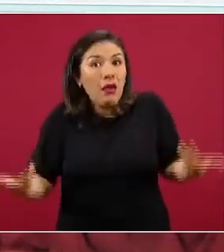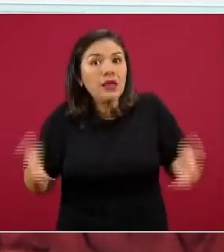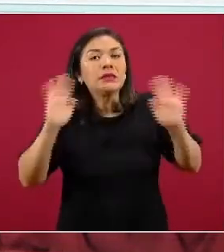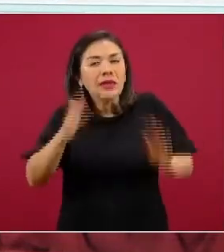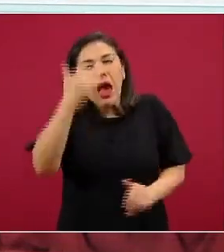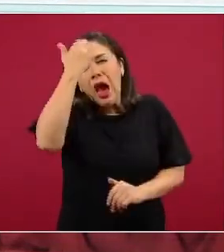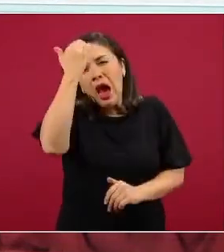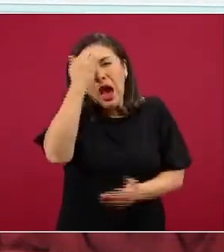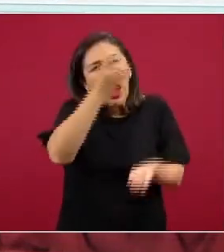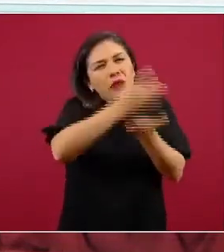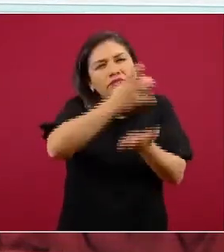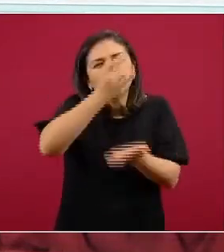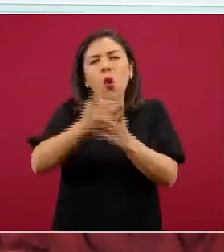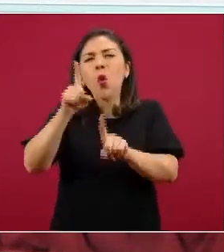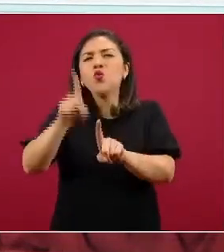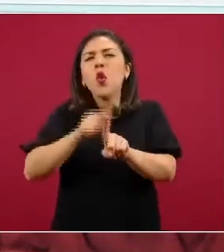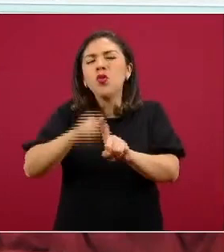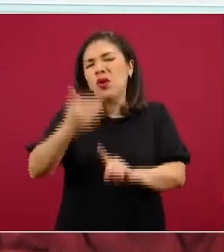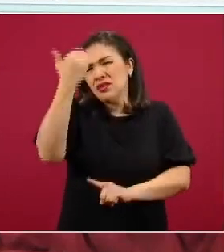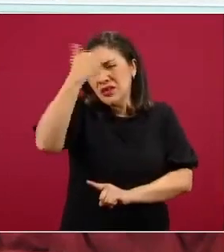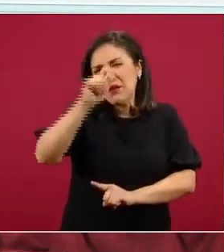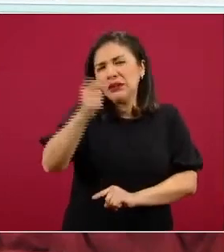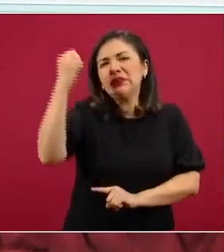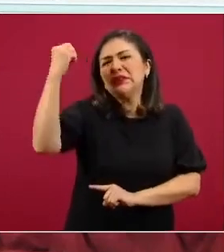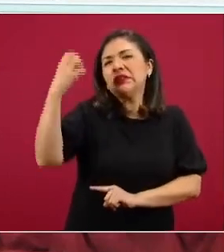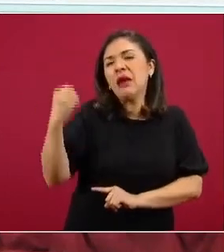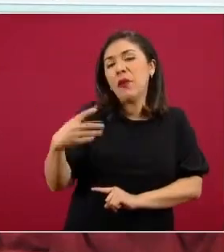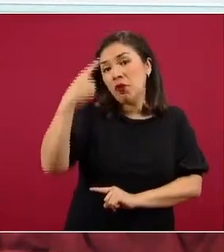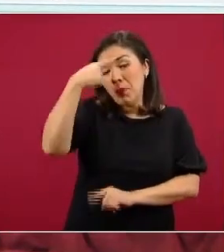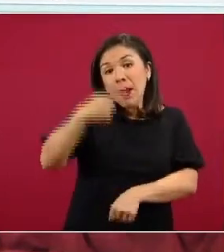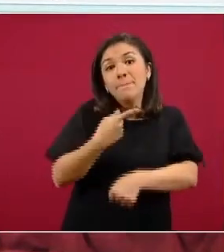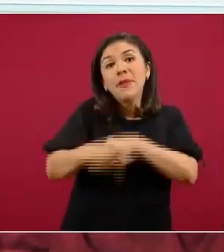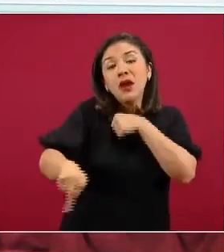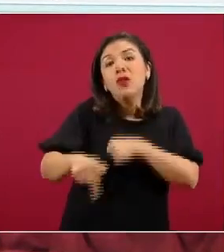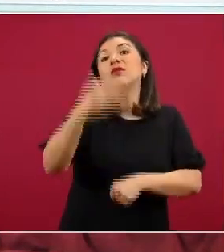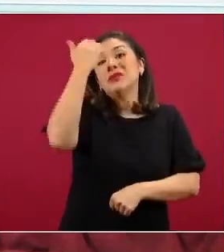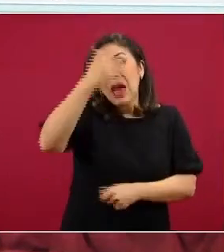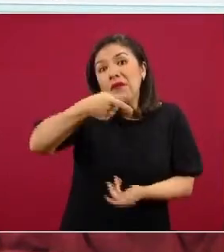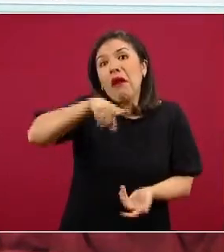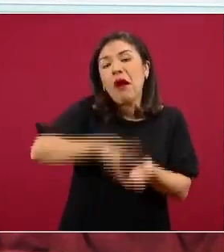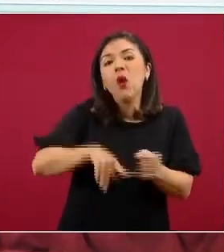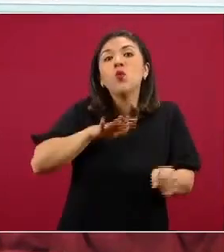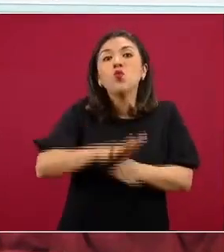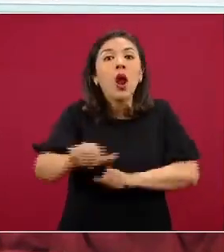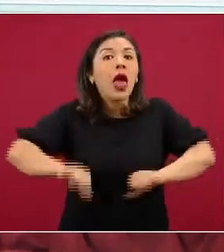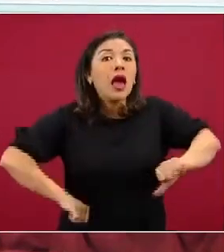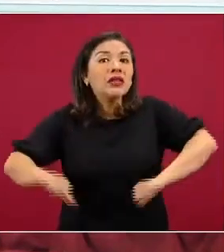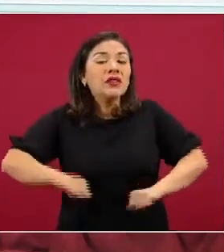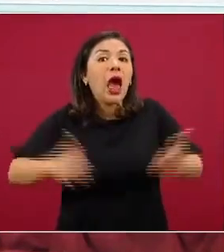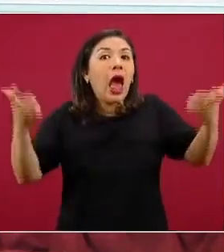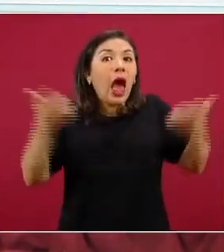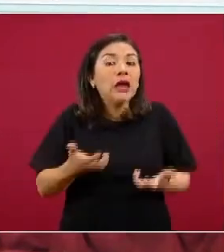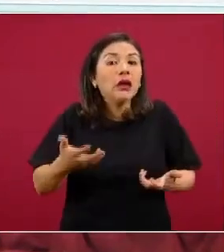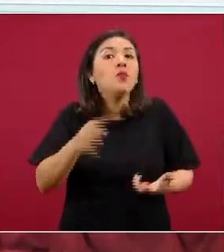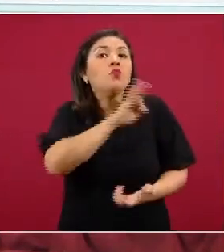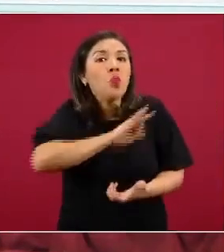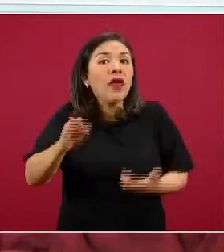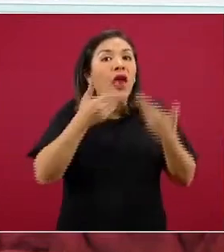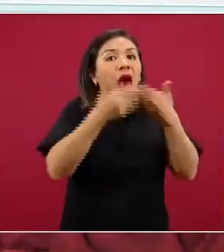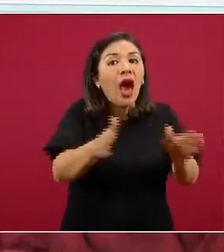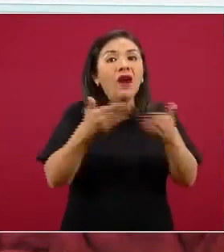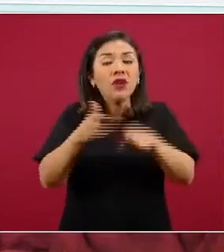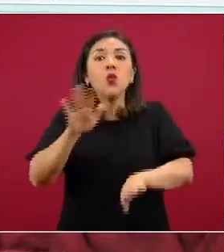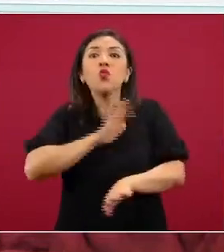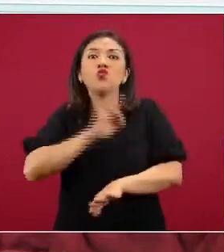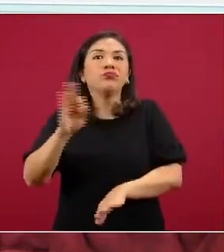ya identifica esto como un semáforo de riesgo, sabiendo qué tipo de actividades y qué tanto riesgo hay de que esto